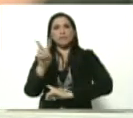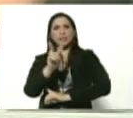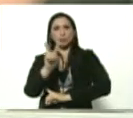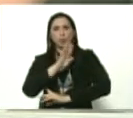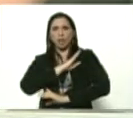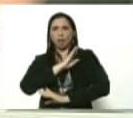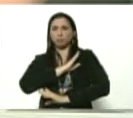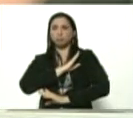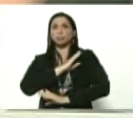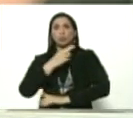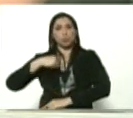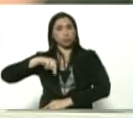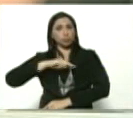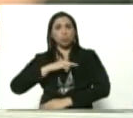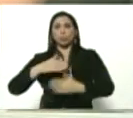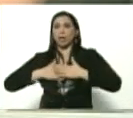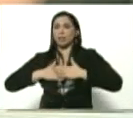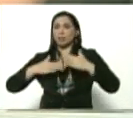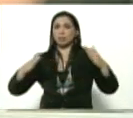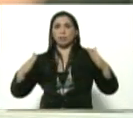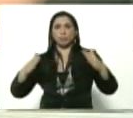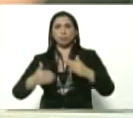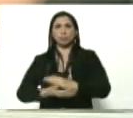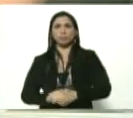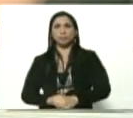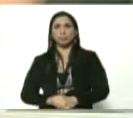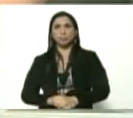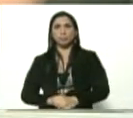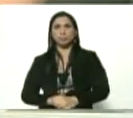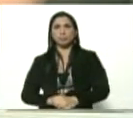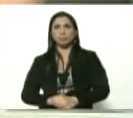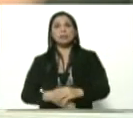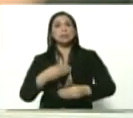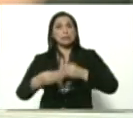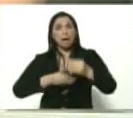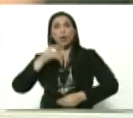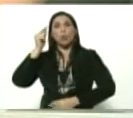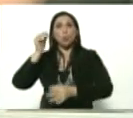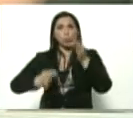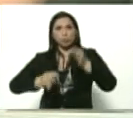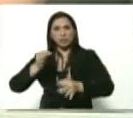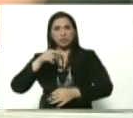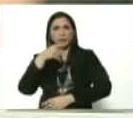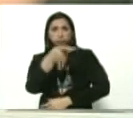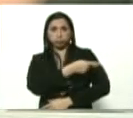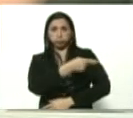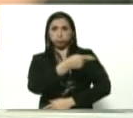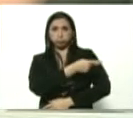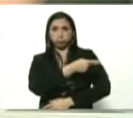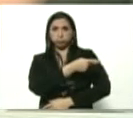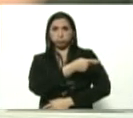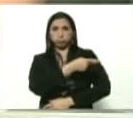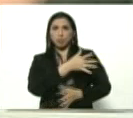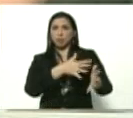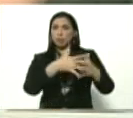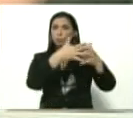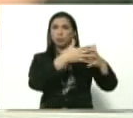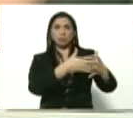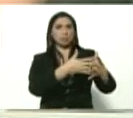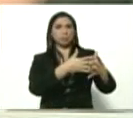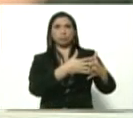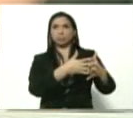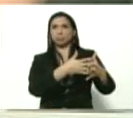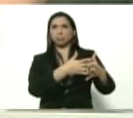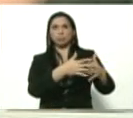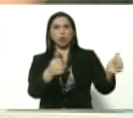y nosotros garantizaremos que se haga justicia en este caso, con estos dos estadounidenses y